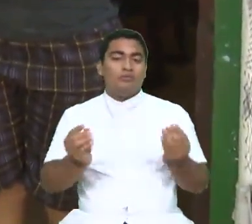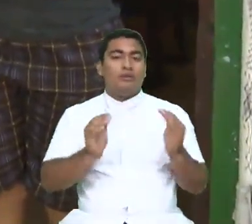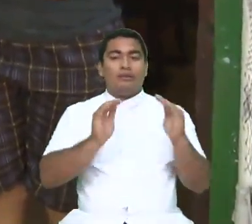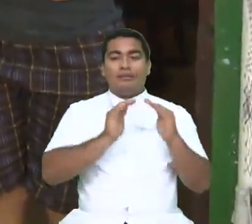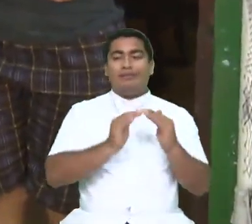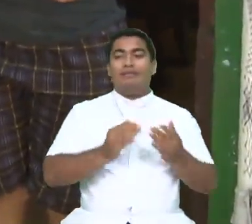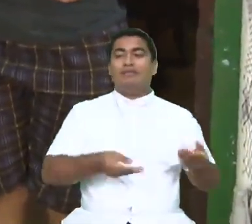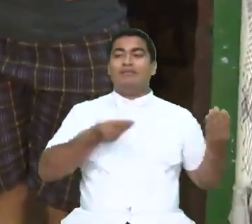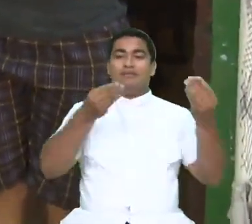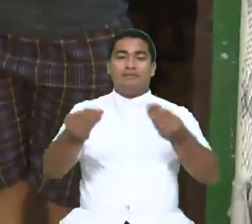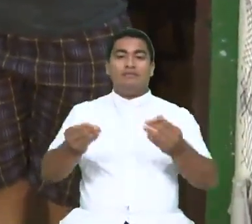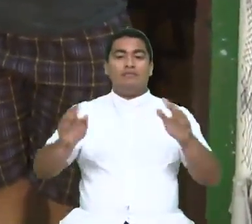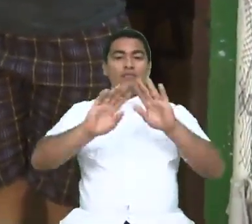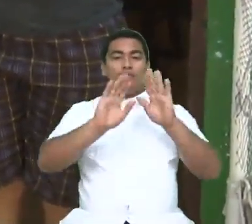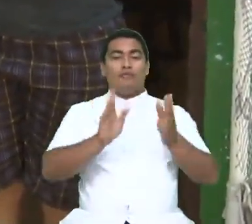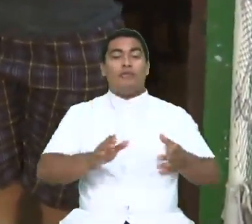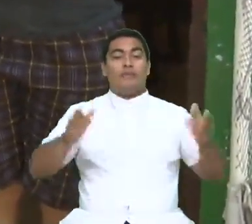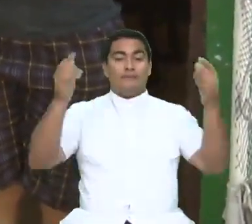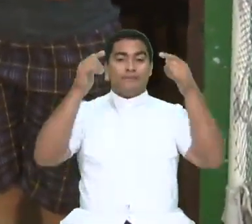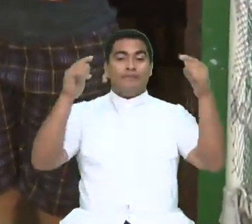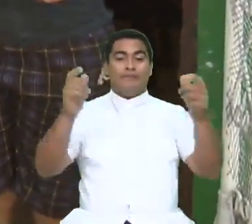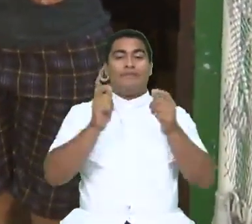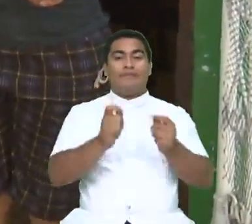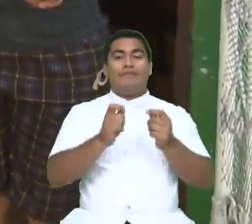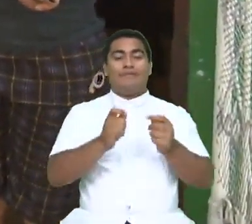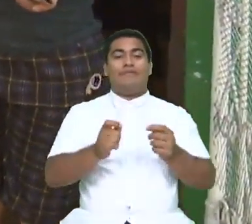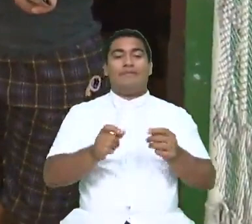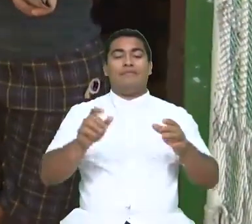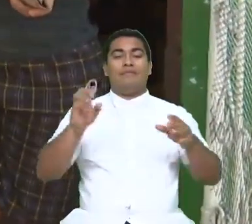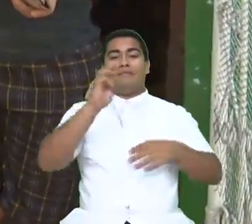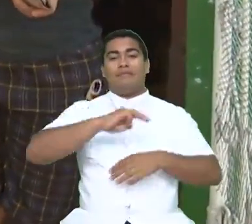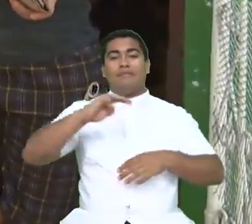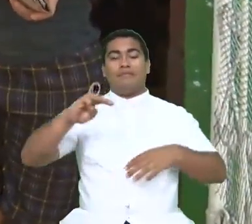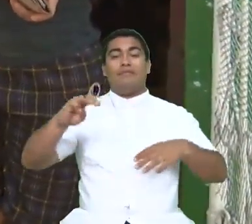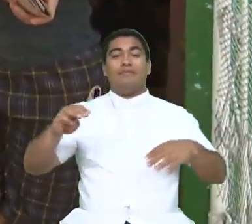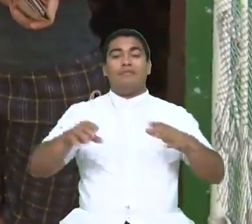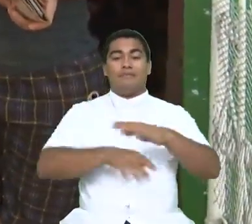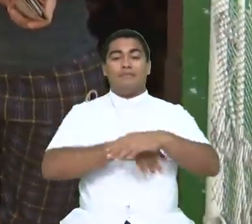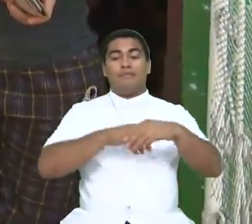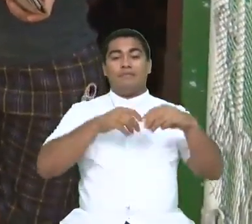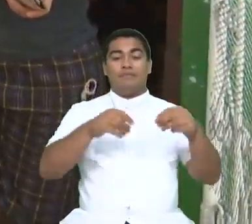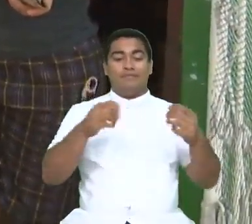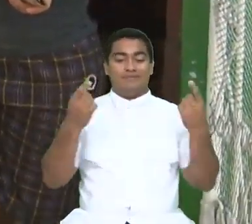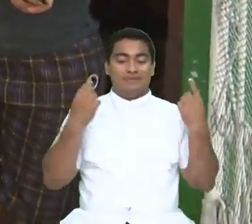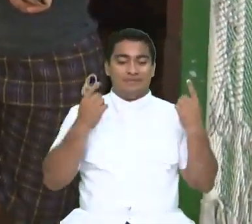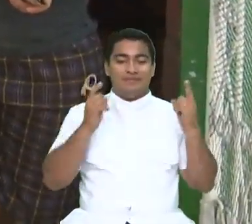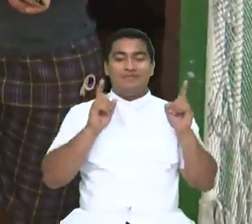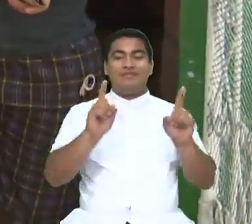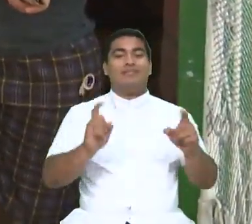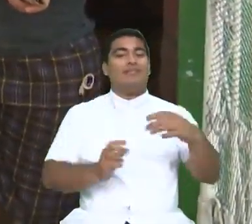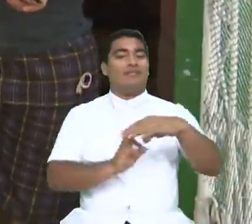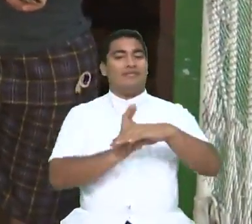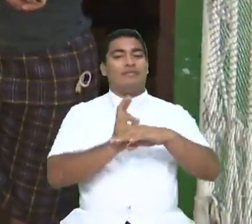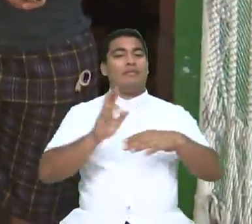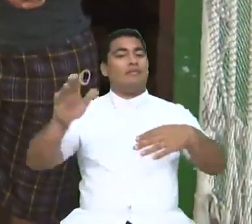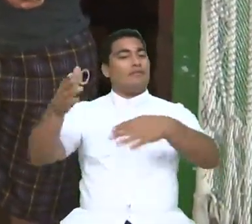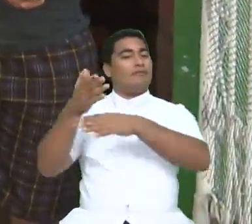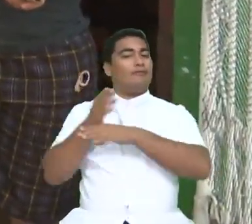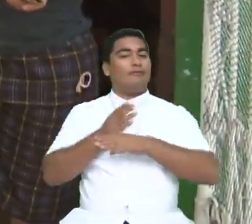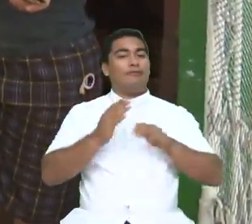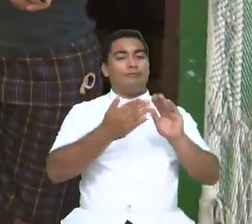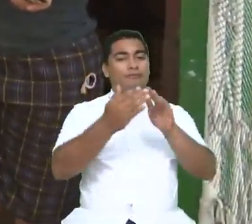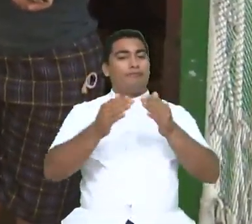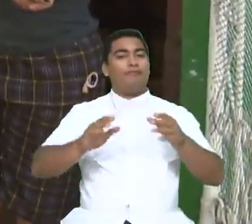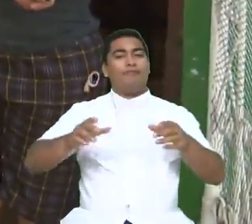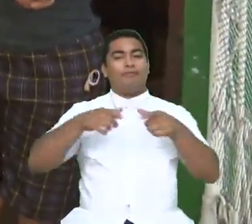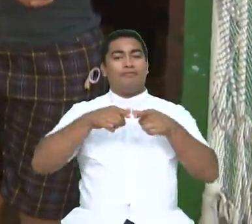de Masaya, Granada, Matagalpa, Jinotega, El Rama, Chinandega, León y los diferentes distritos de Managua entre el